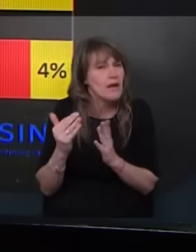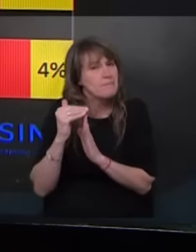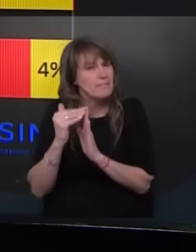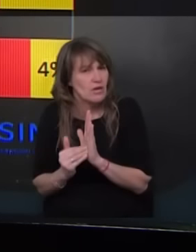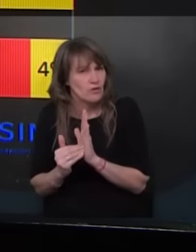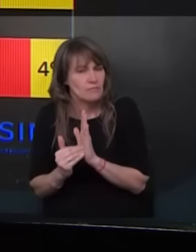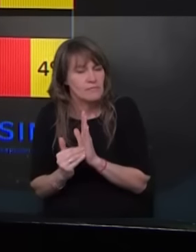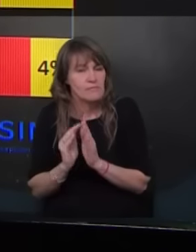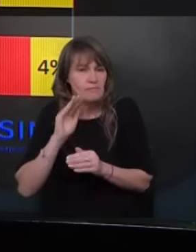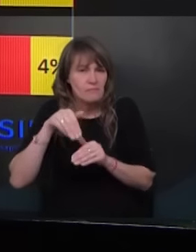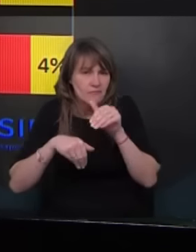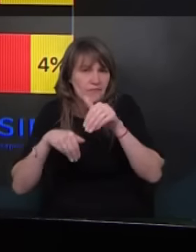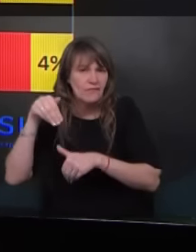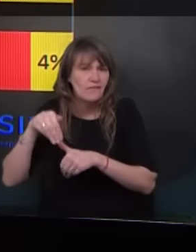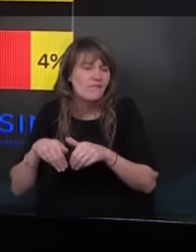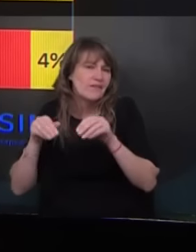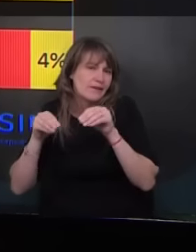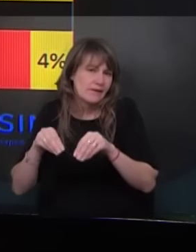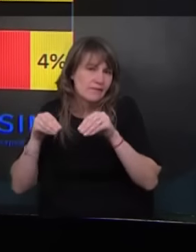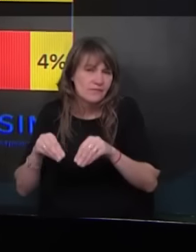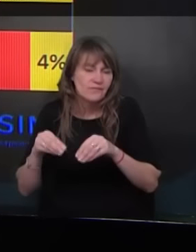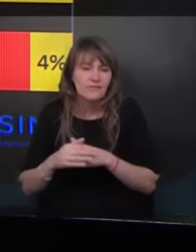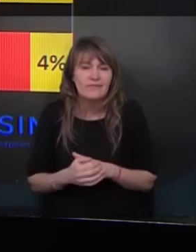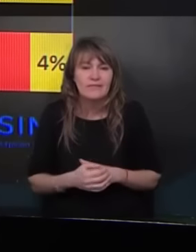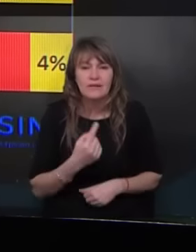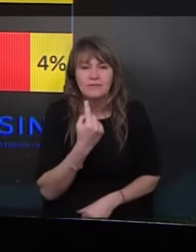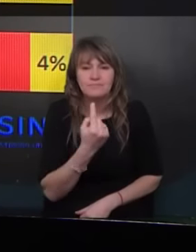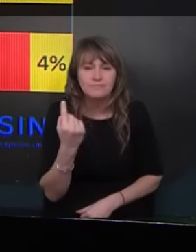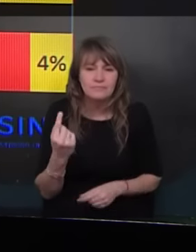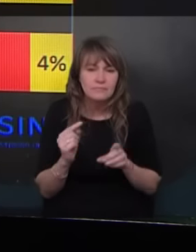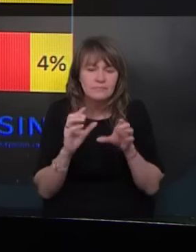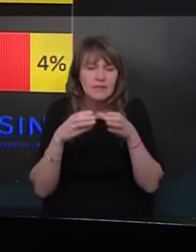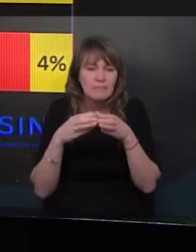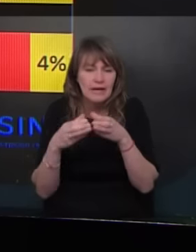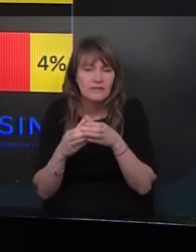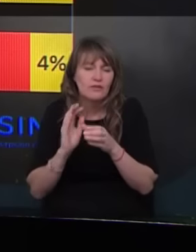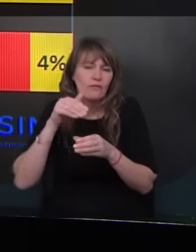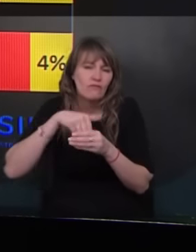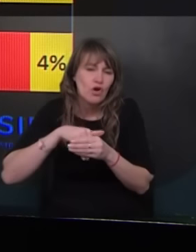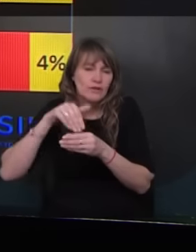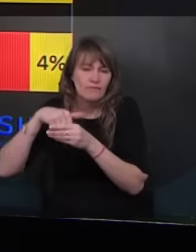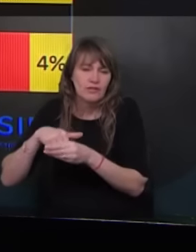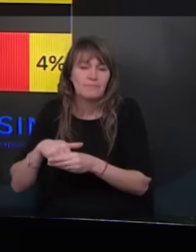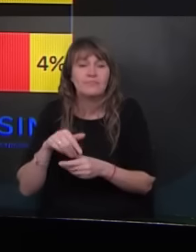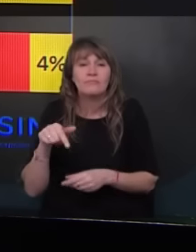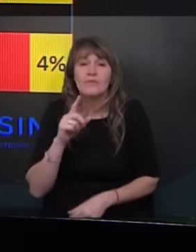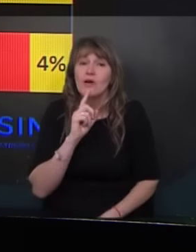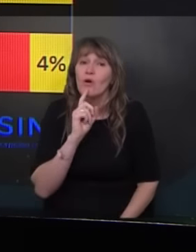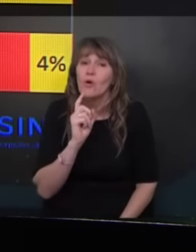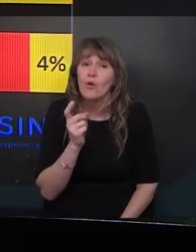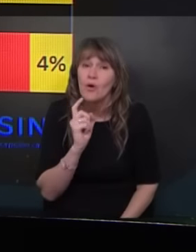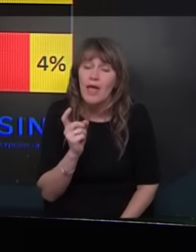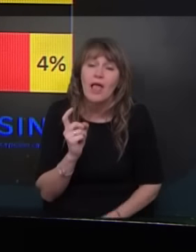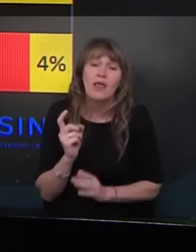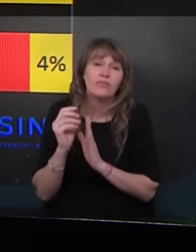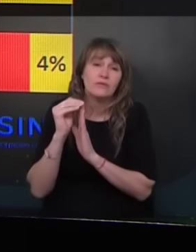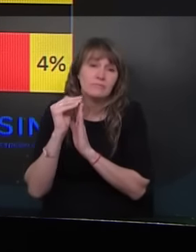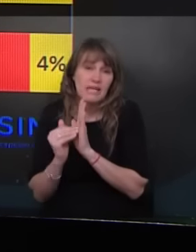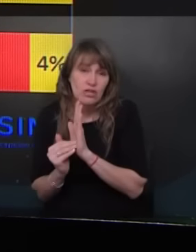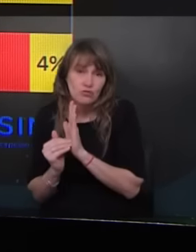el de toda la votación de de cada uno de los partidos bien el partido Colorado también si si hacemos un